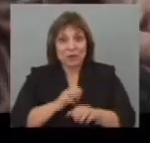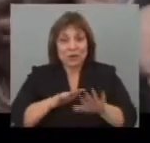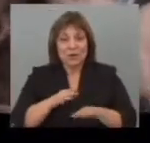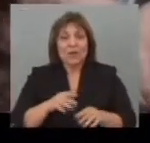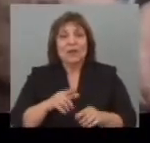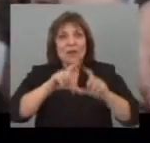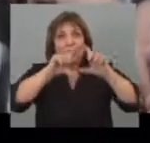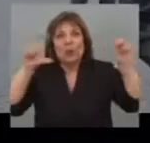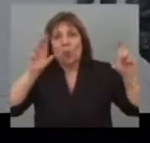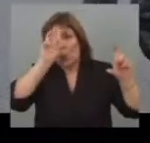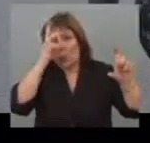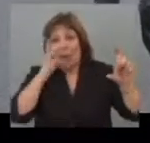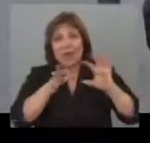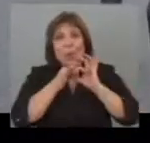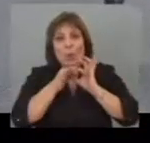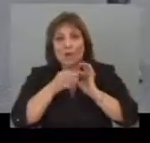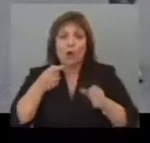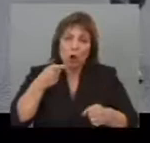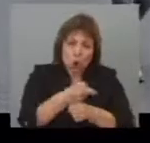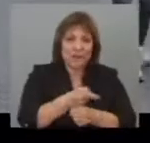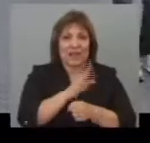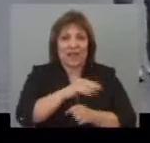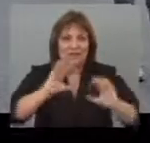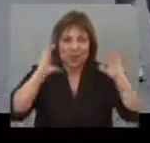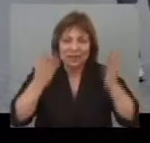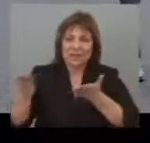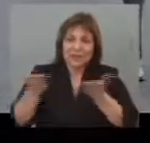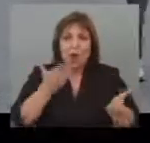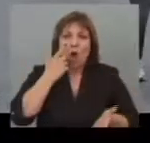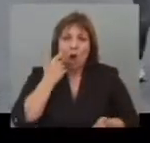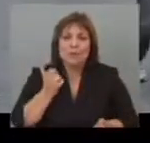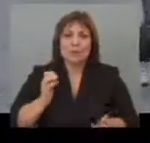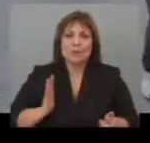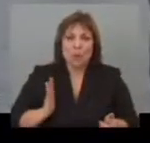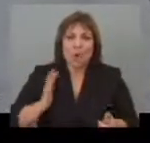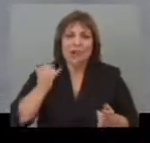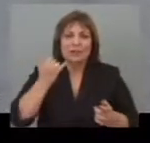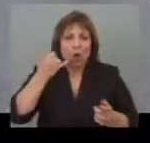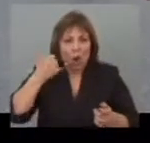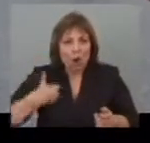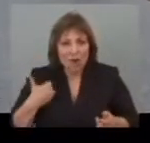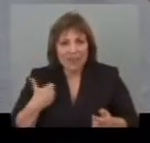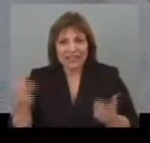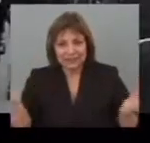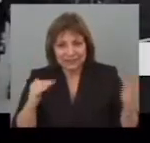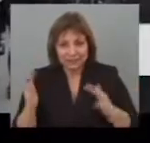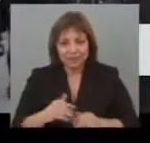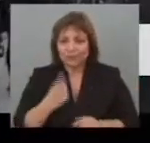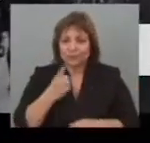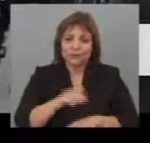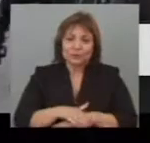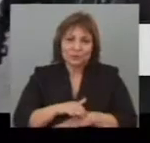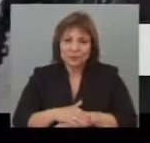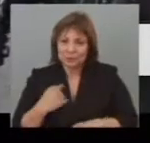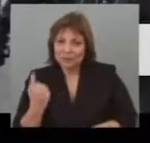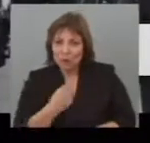bajo el lema Uruguay Unido contra la Violencia e invitaron a hombres y a jóvenes a participar. Creo que es una responsabilidad de